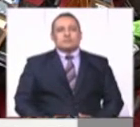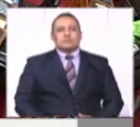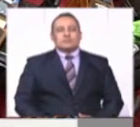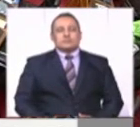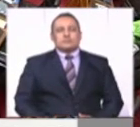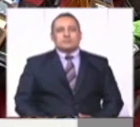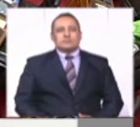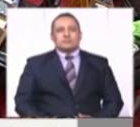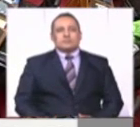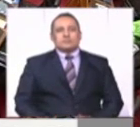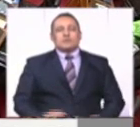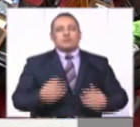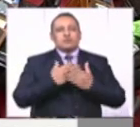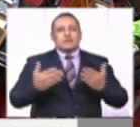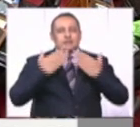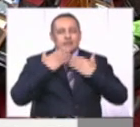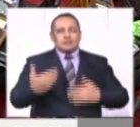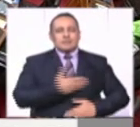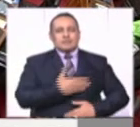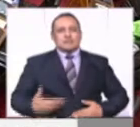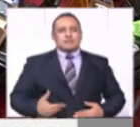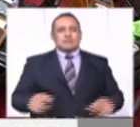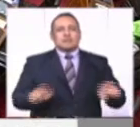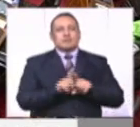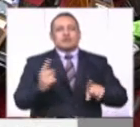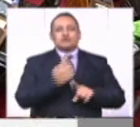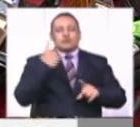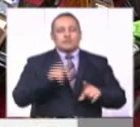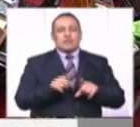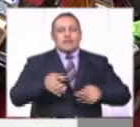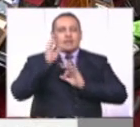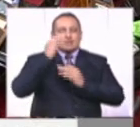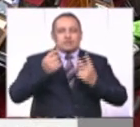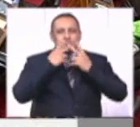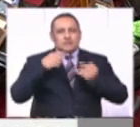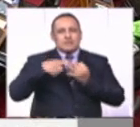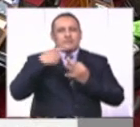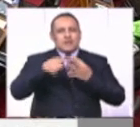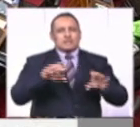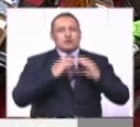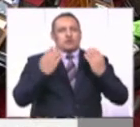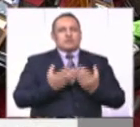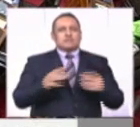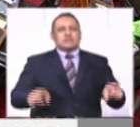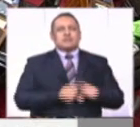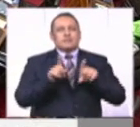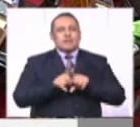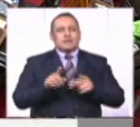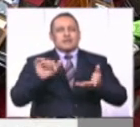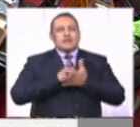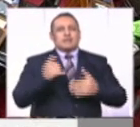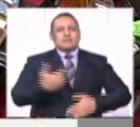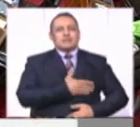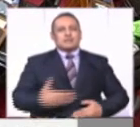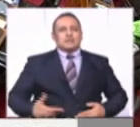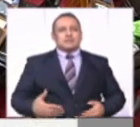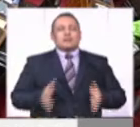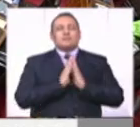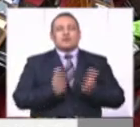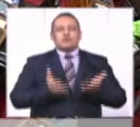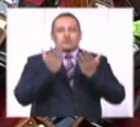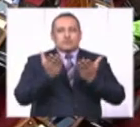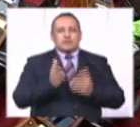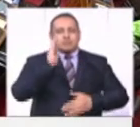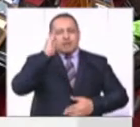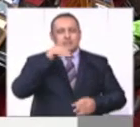moyano gracias presidente simplemente después de haber escuchado la intervención de los parlamentarios con eh presidente Solicito que